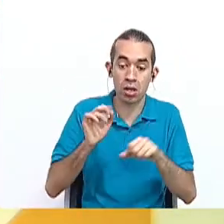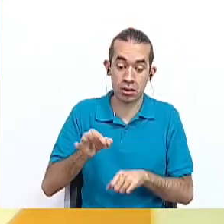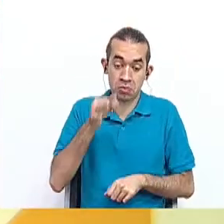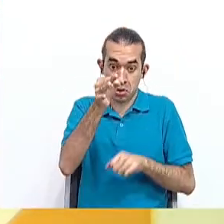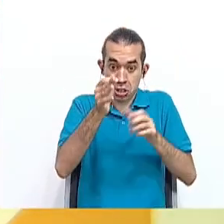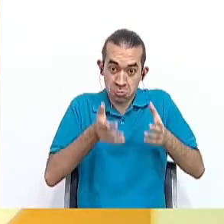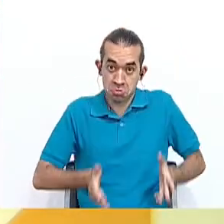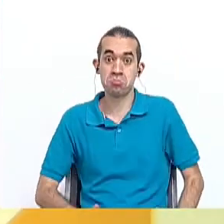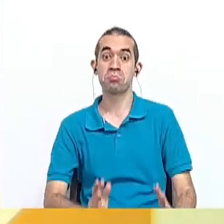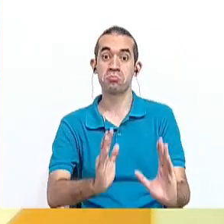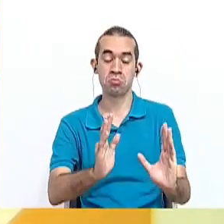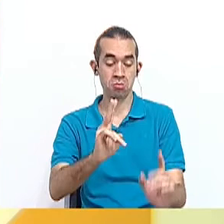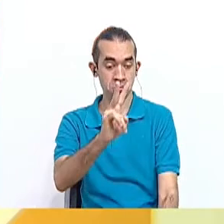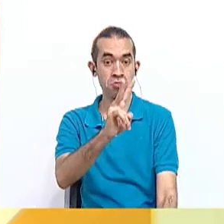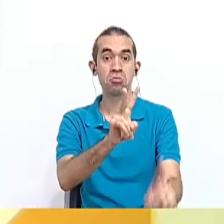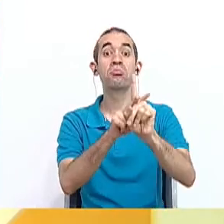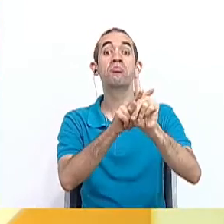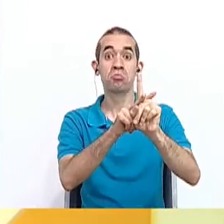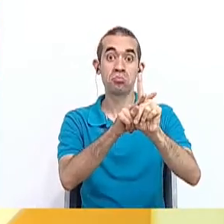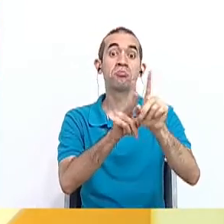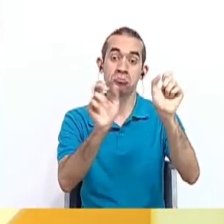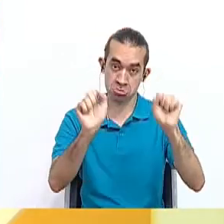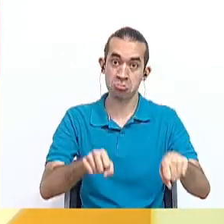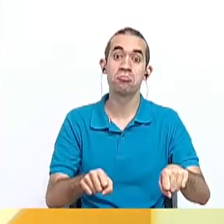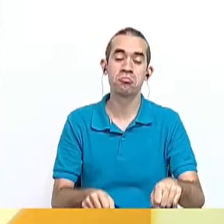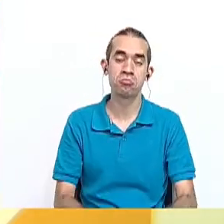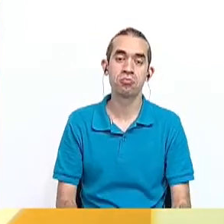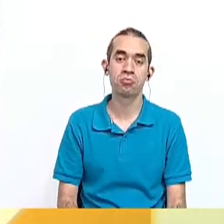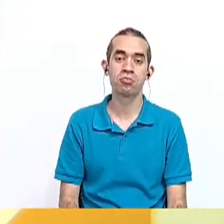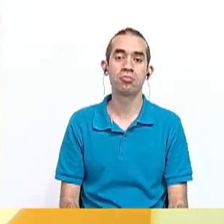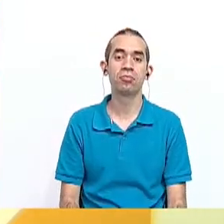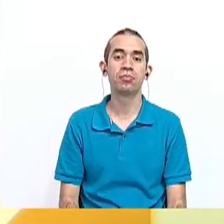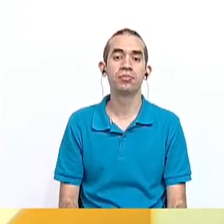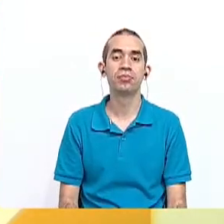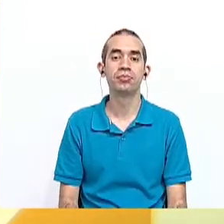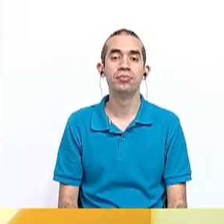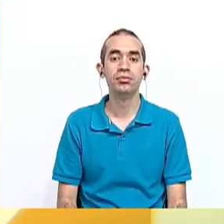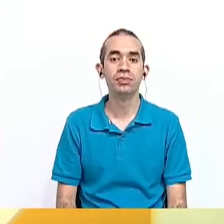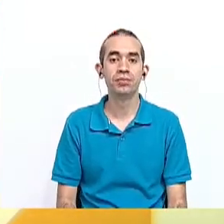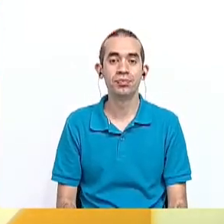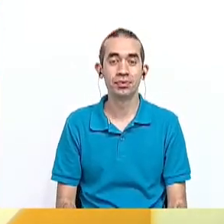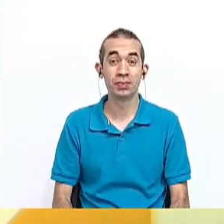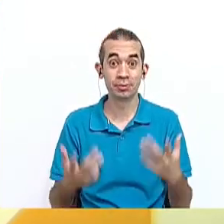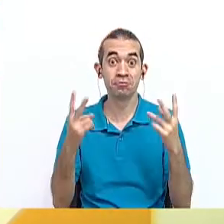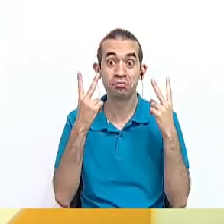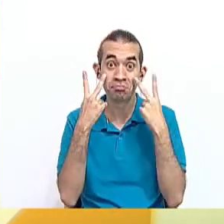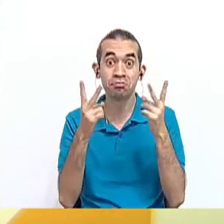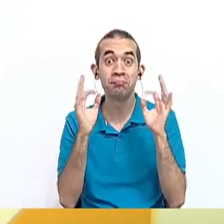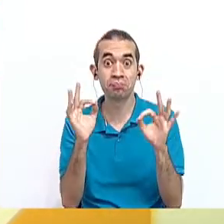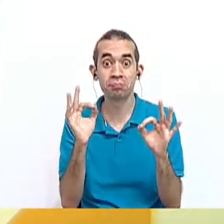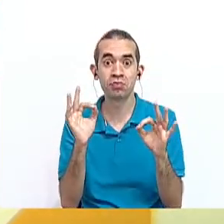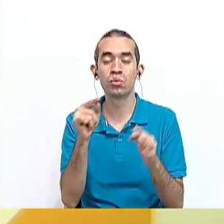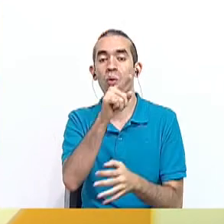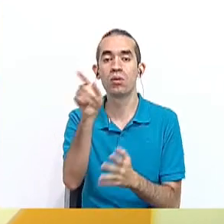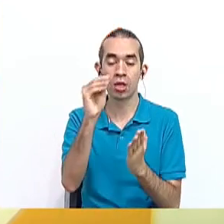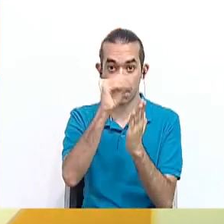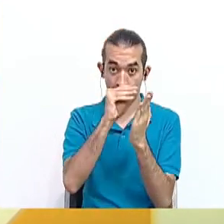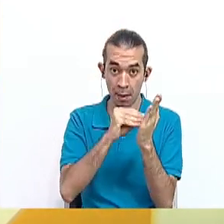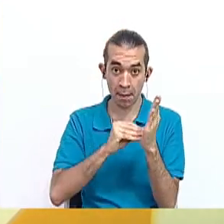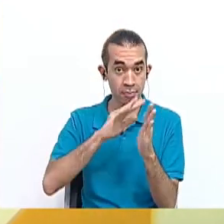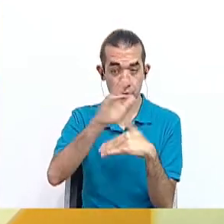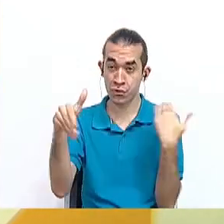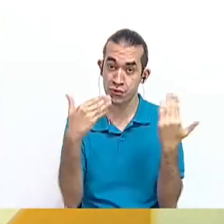siguientes generaciones pudiera volver a salir. ¿Qué les pareció todo esto que hemos visto? ¿Tomaron nota de cada